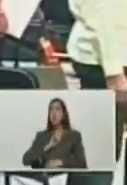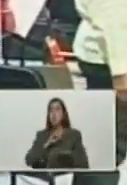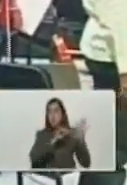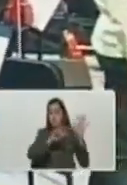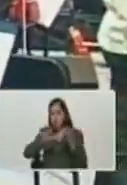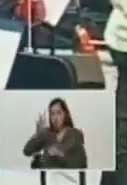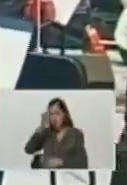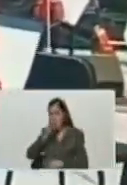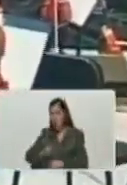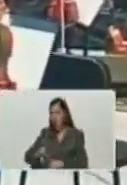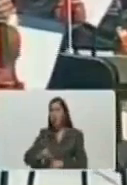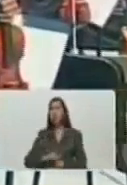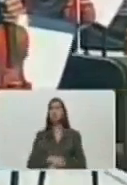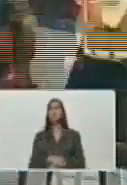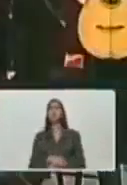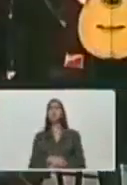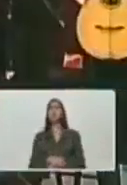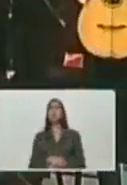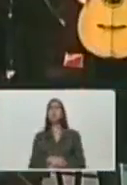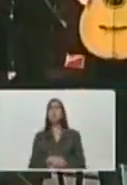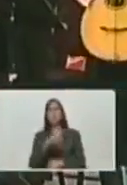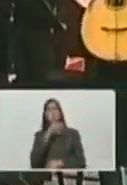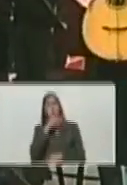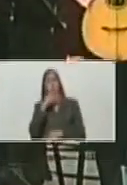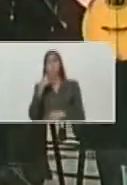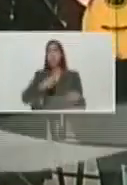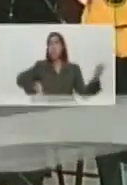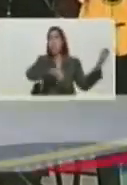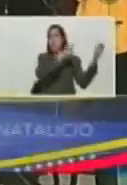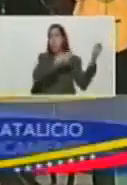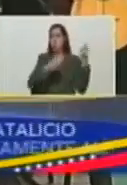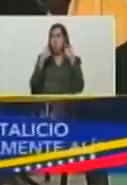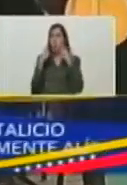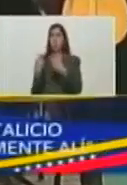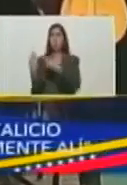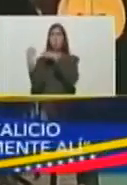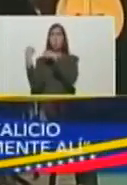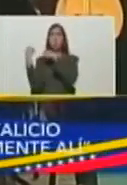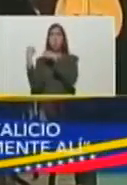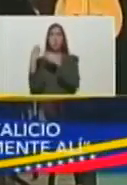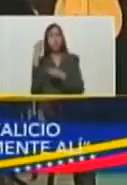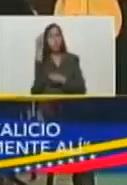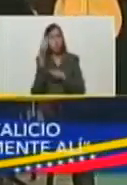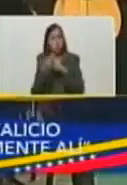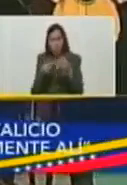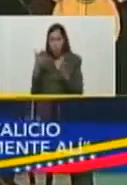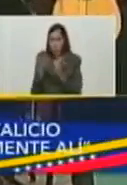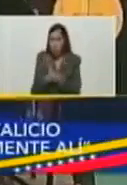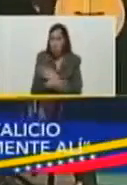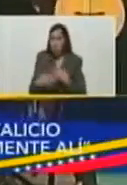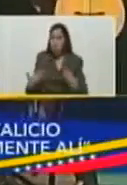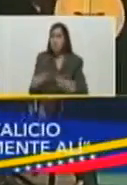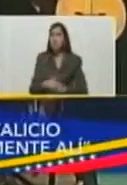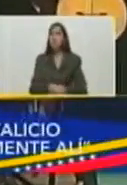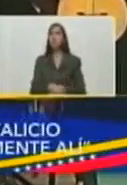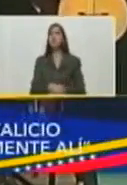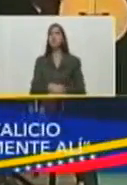de edad esta hermosa orquesta que ha unido sus acordes a los del